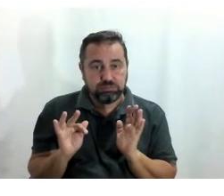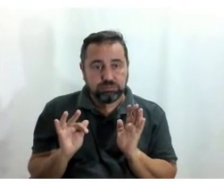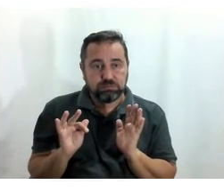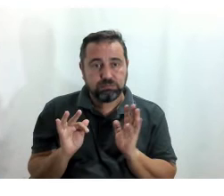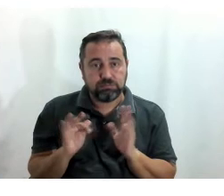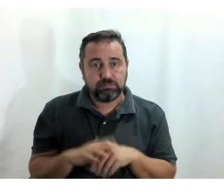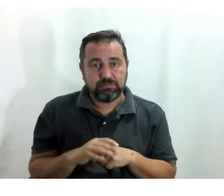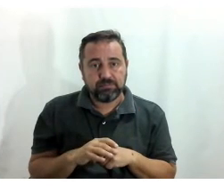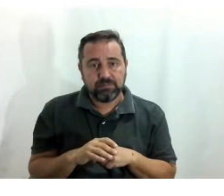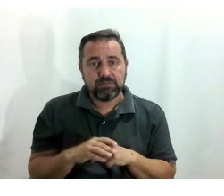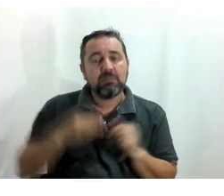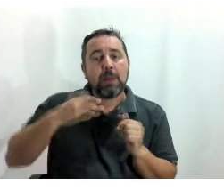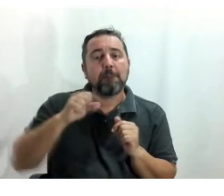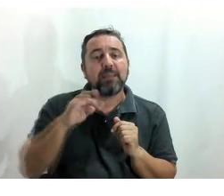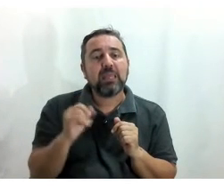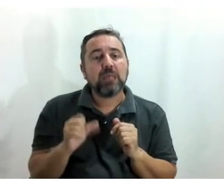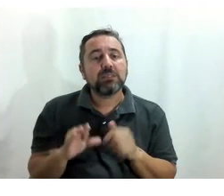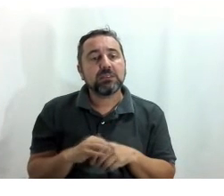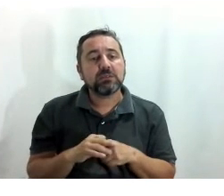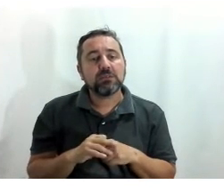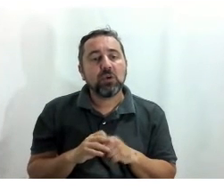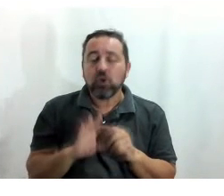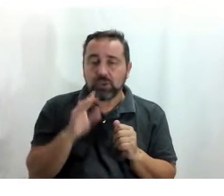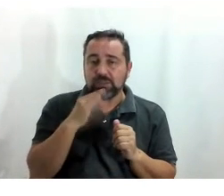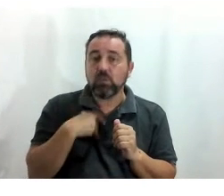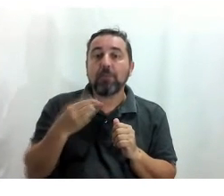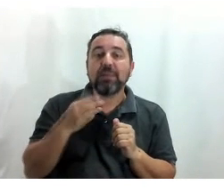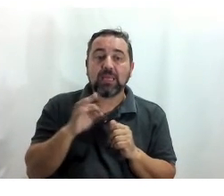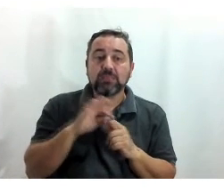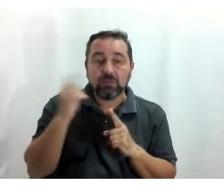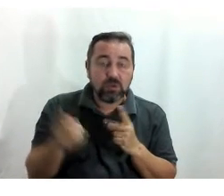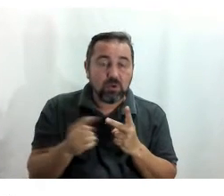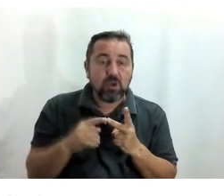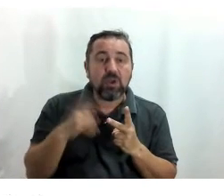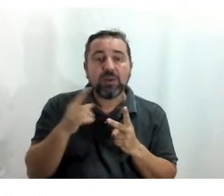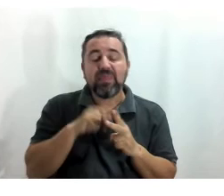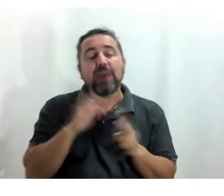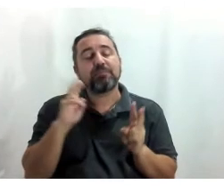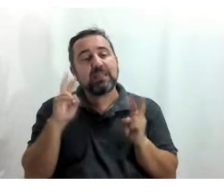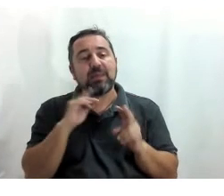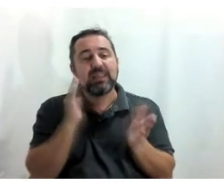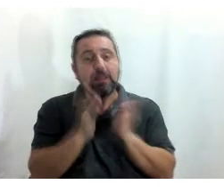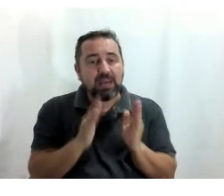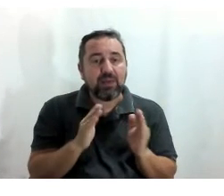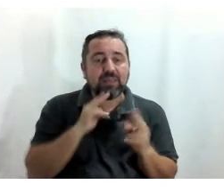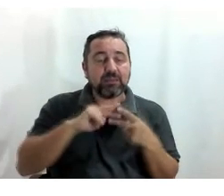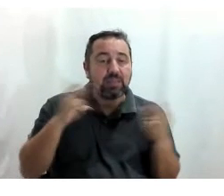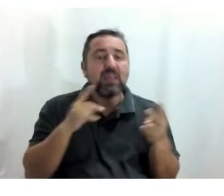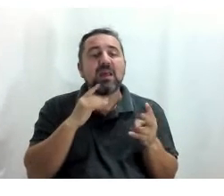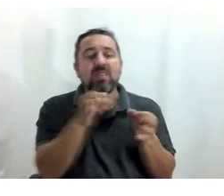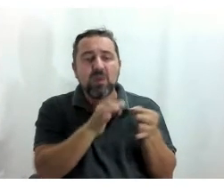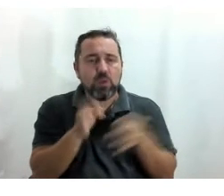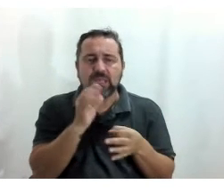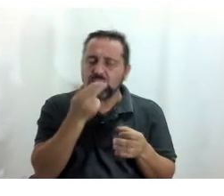a Matías. No, si quieres dar paso a Matías, porque la parte de terapia génica y terapia celular, que también será